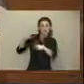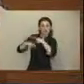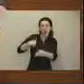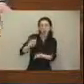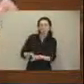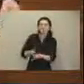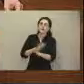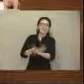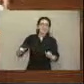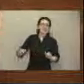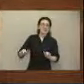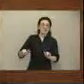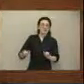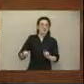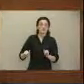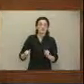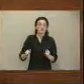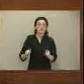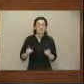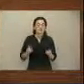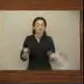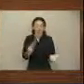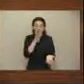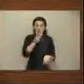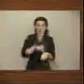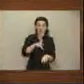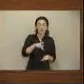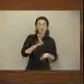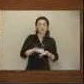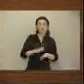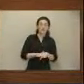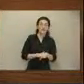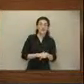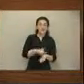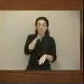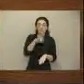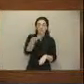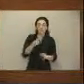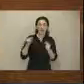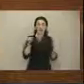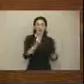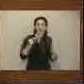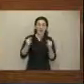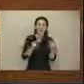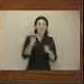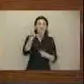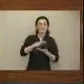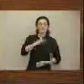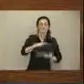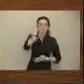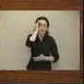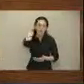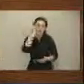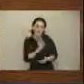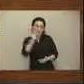realizando. Y llegamos a este momento porque yo creo que ha faltado diálogo, ha faltado capacidad de escucha y